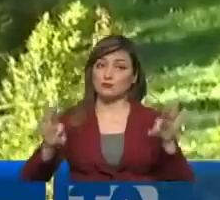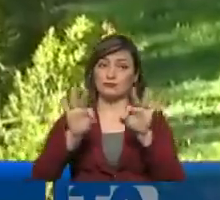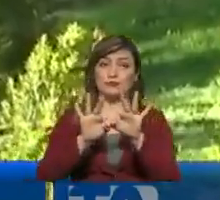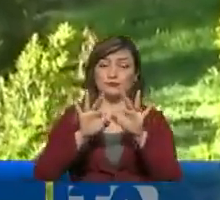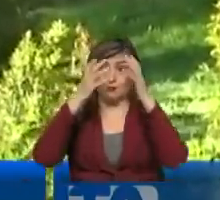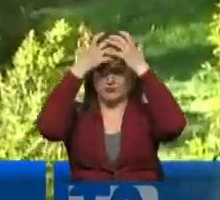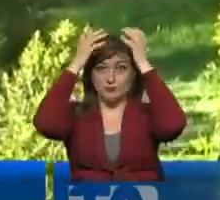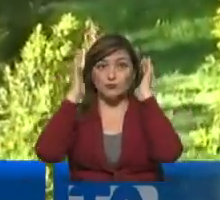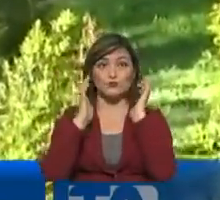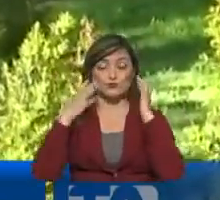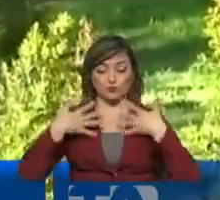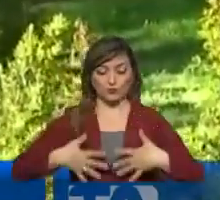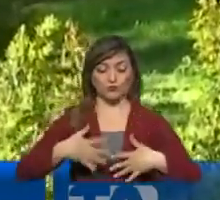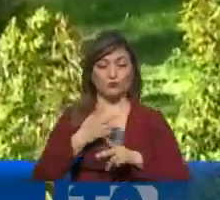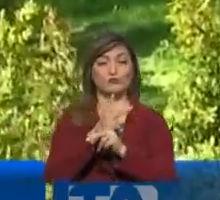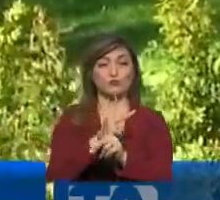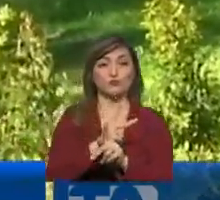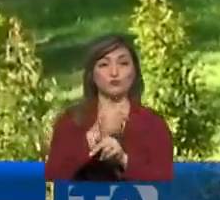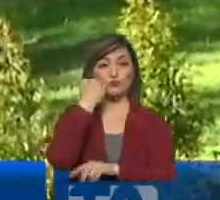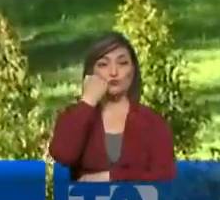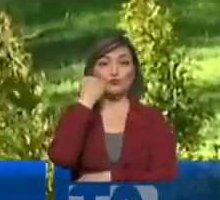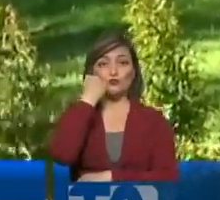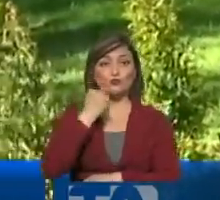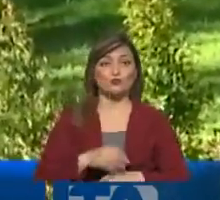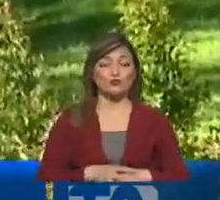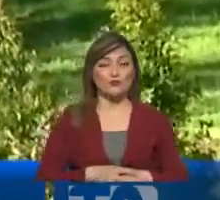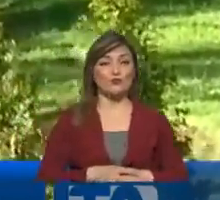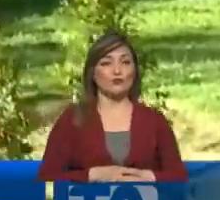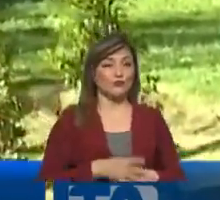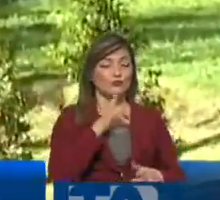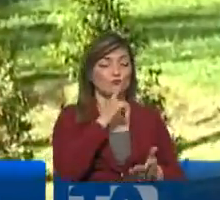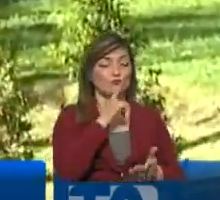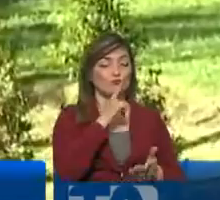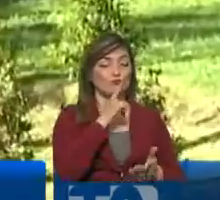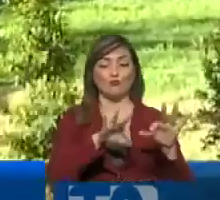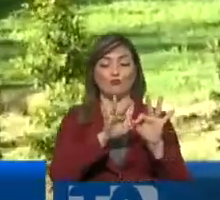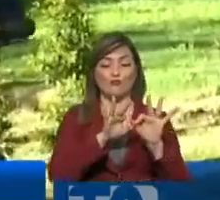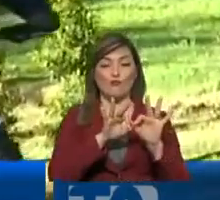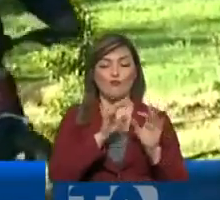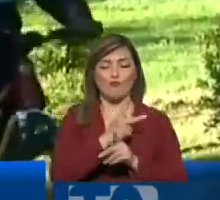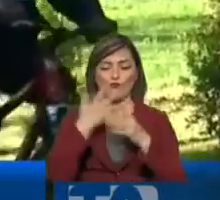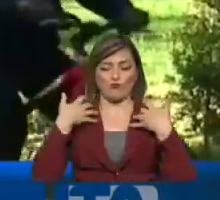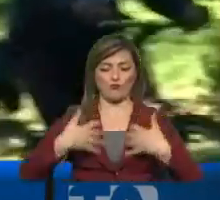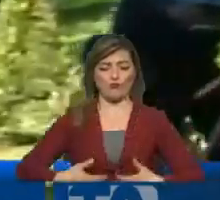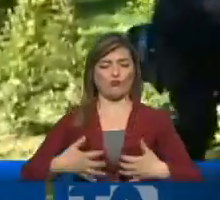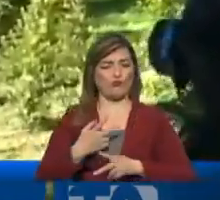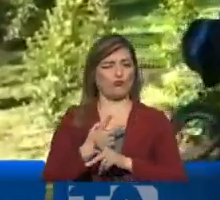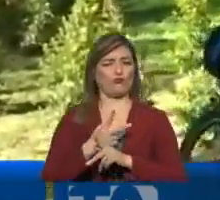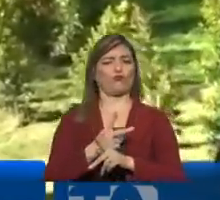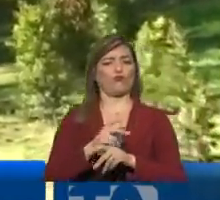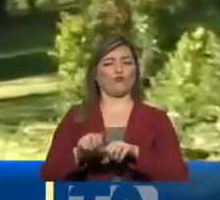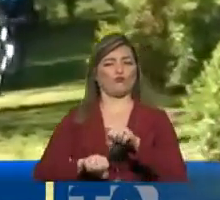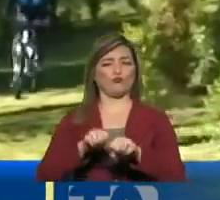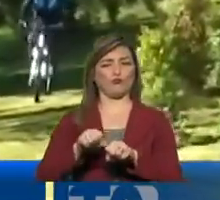un casco y también la vestimenta adecuada. Exacto, es muy primordial, hay que cuidar la integridad del ciclista. Para lo cual, al recorrer